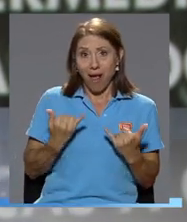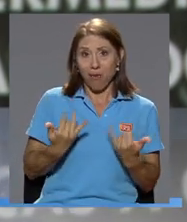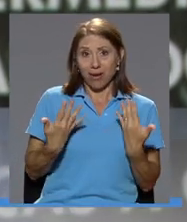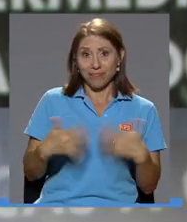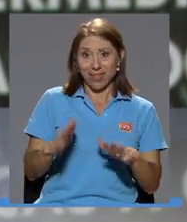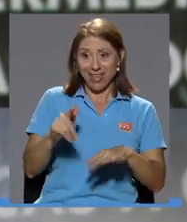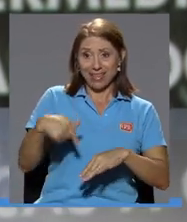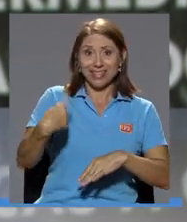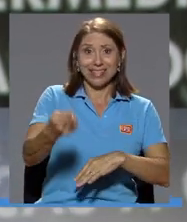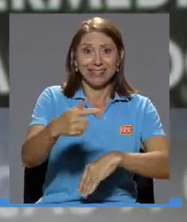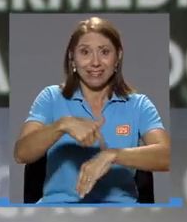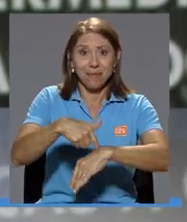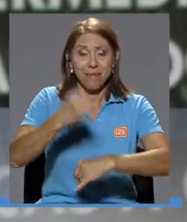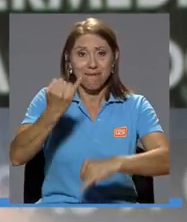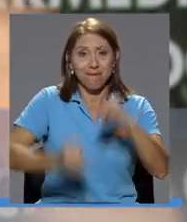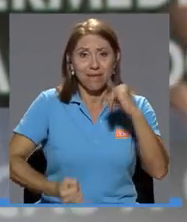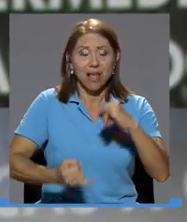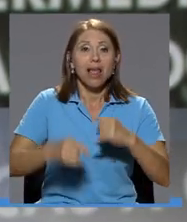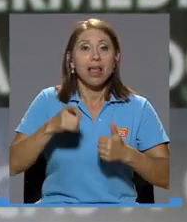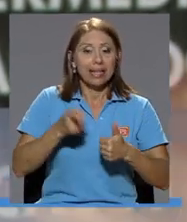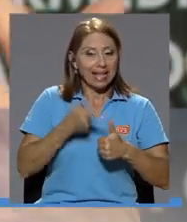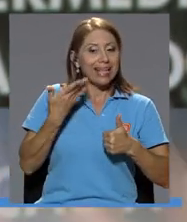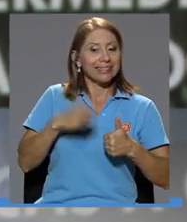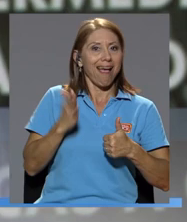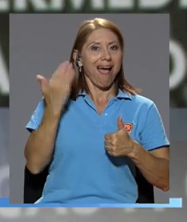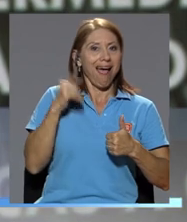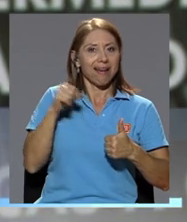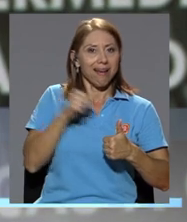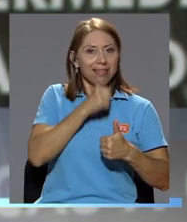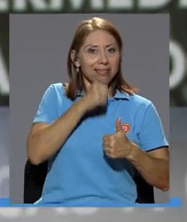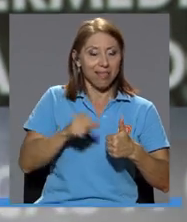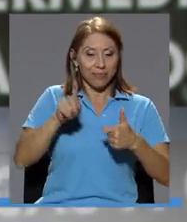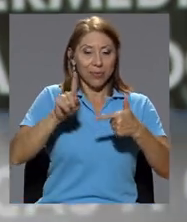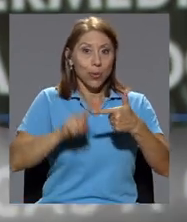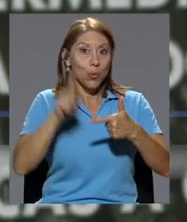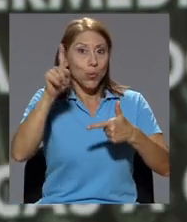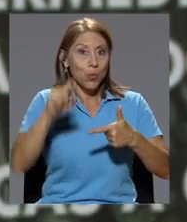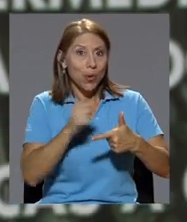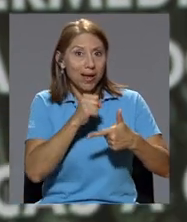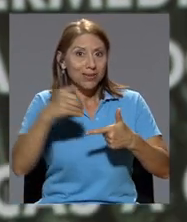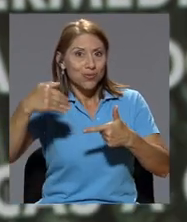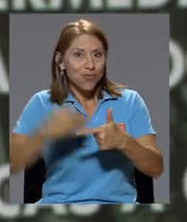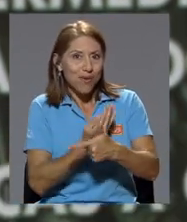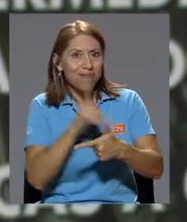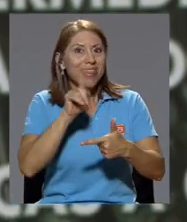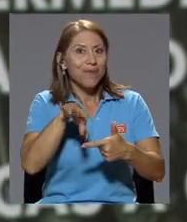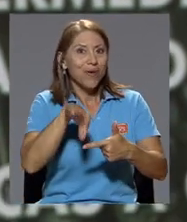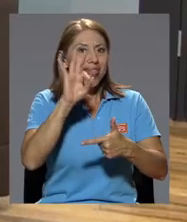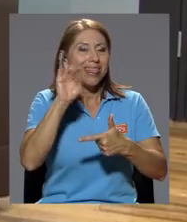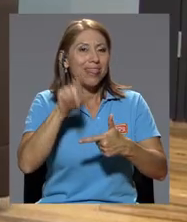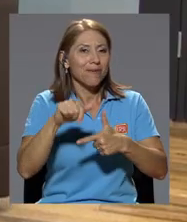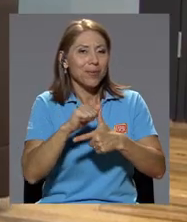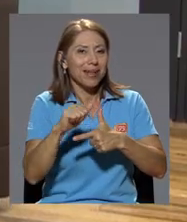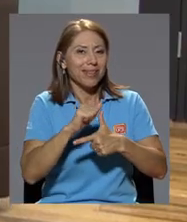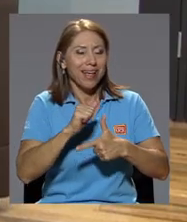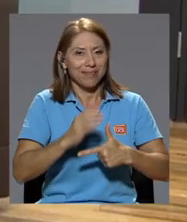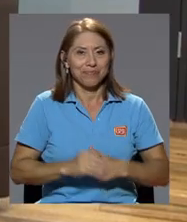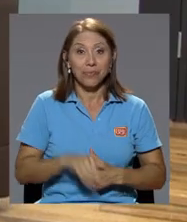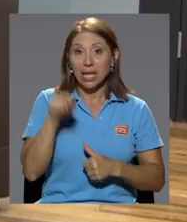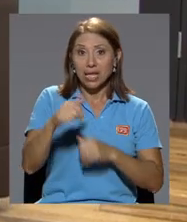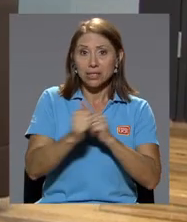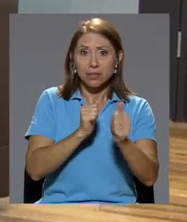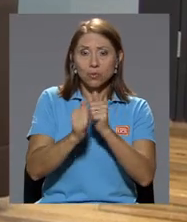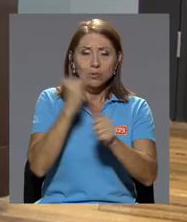para esta etapa para esa etapa final es la canción que ya cante y alguna nueva que hay que elegir y practicar este